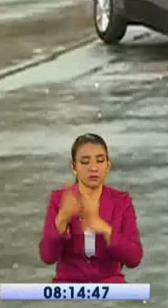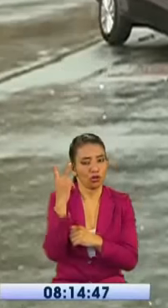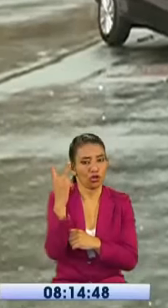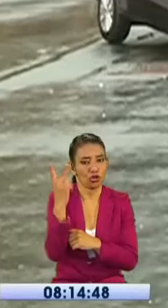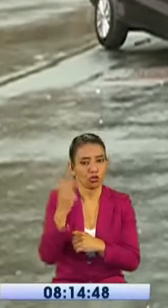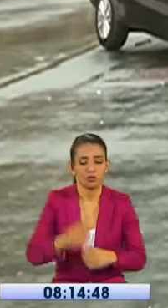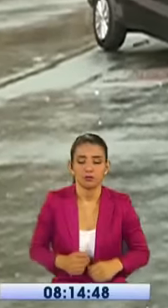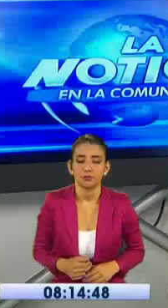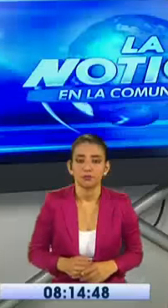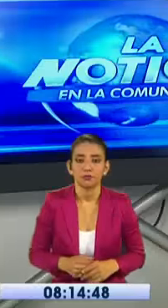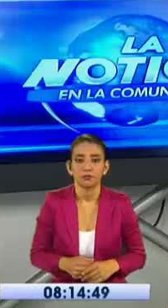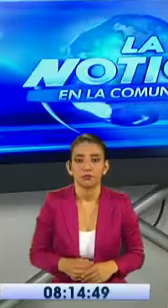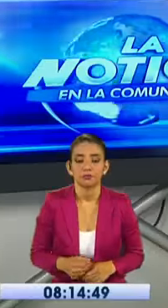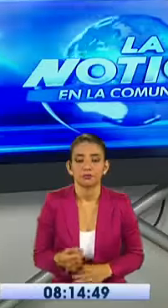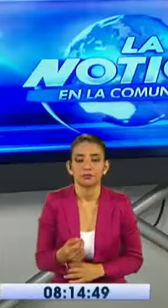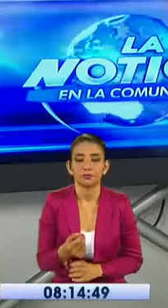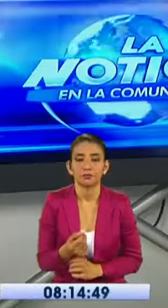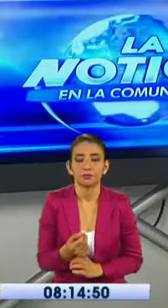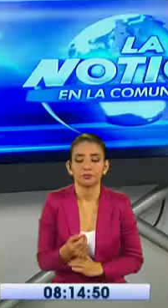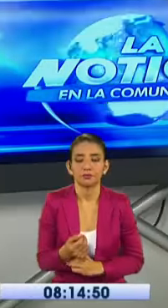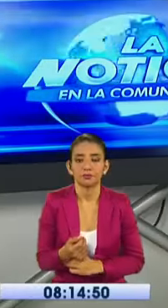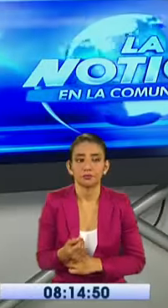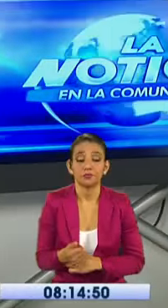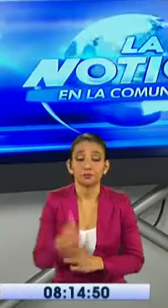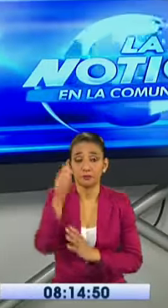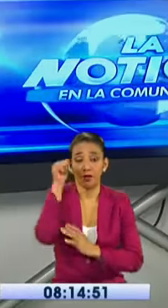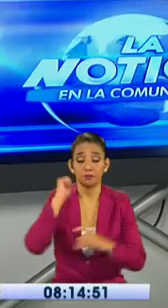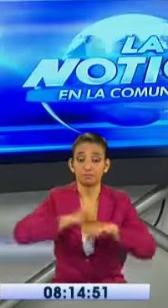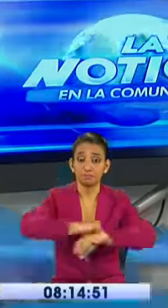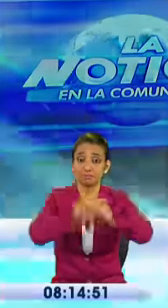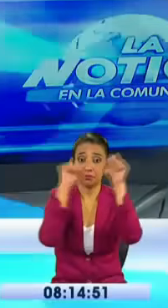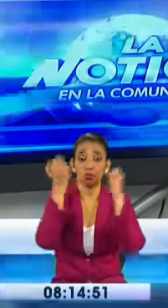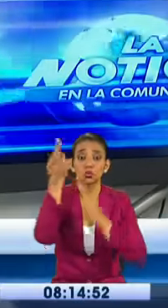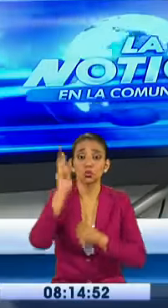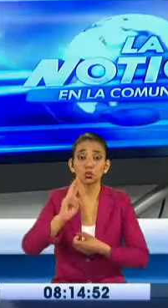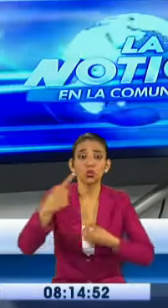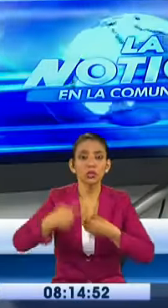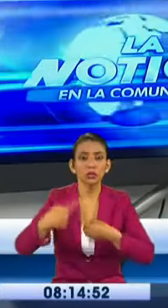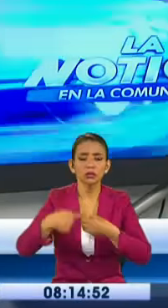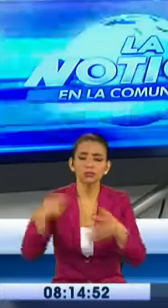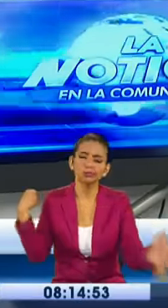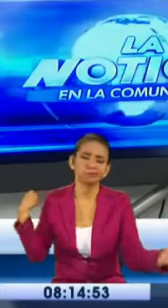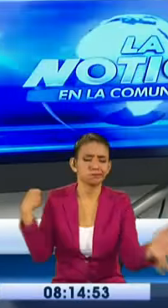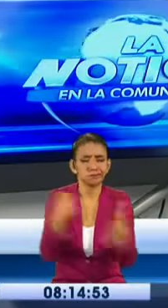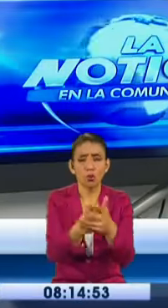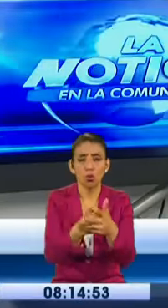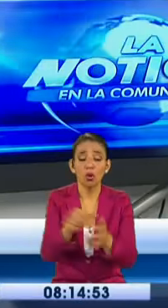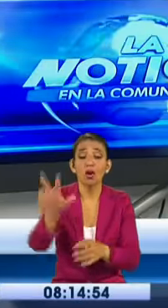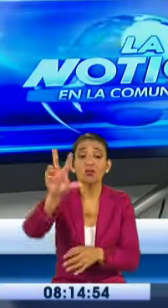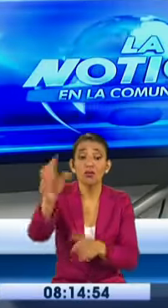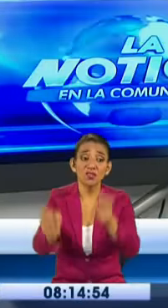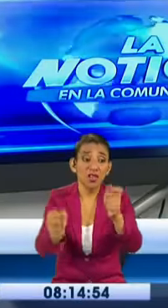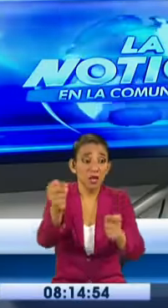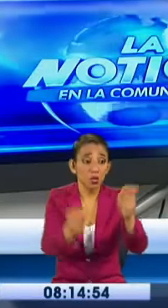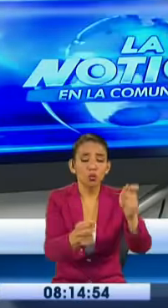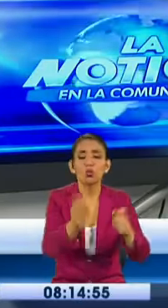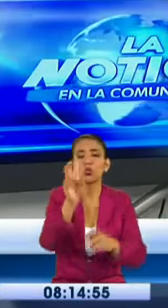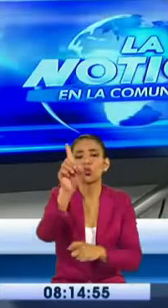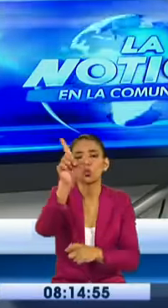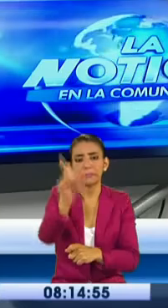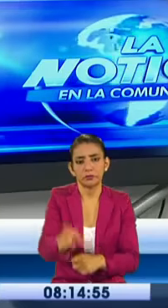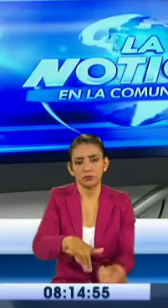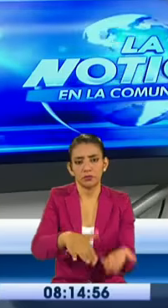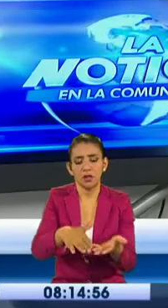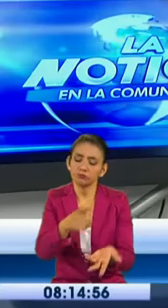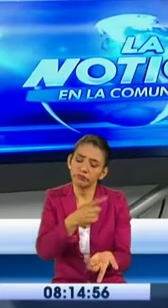Iván Casamen. Y la mañana de ayer en el sur de Quito, un accidente de tránsito que involucró a 3 vehículos dejó una persona herida. Los vecinos